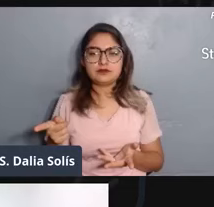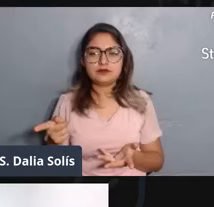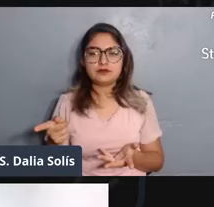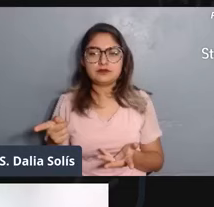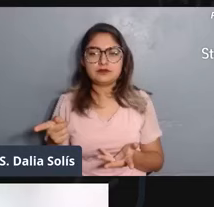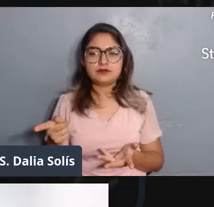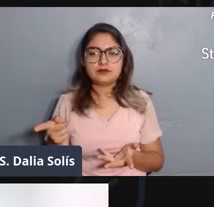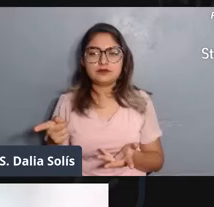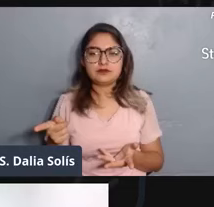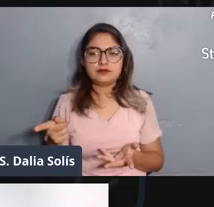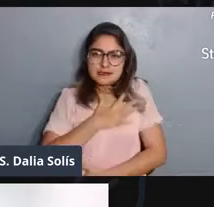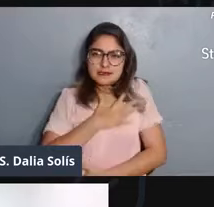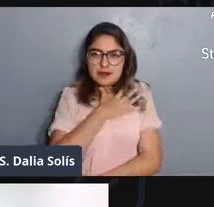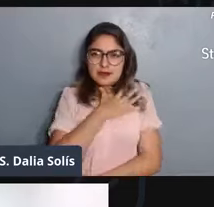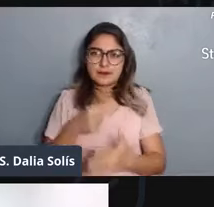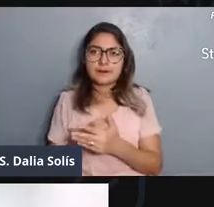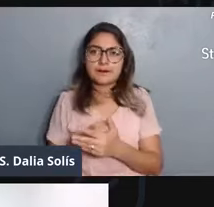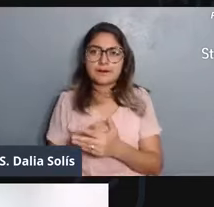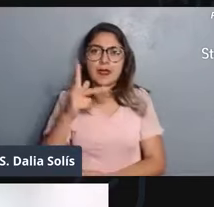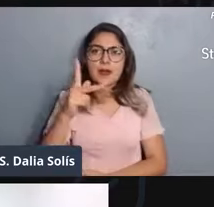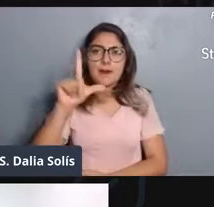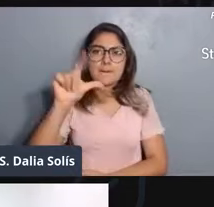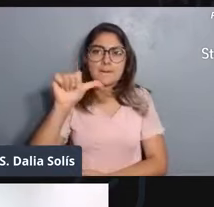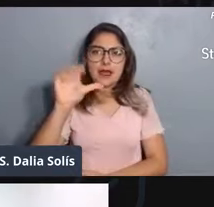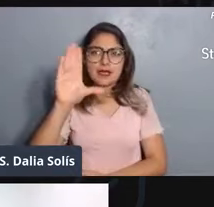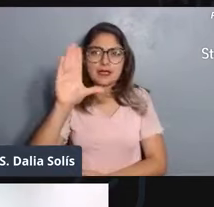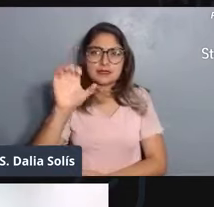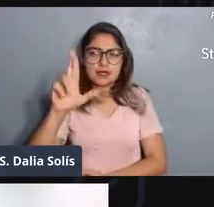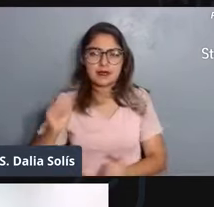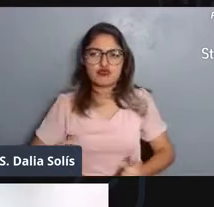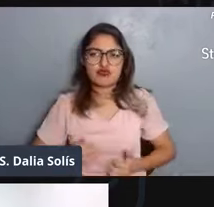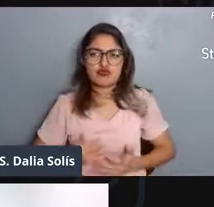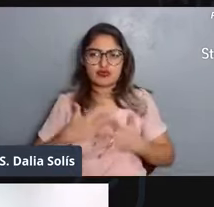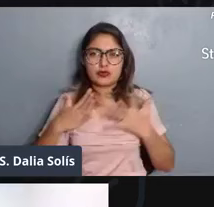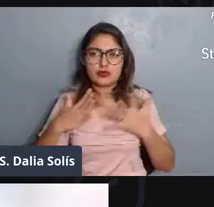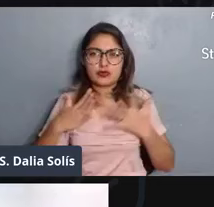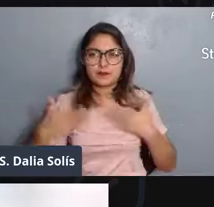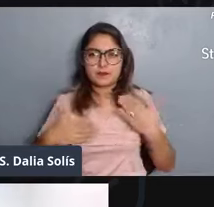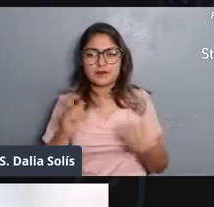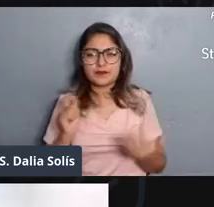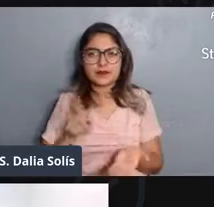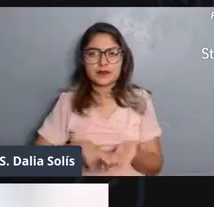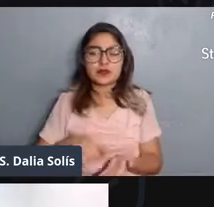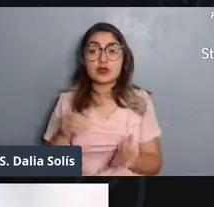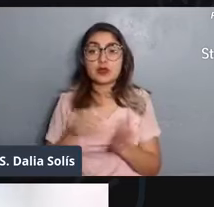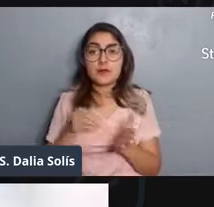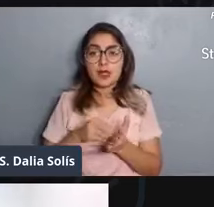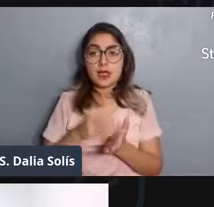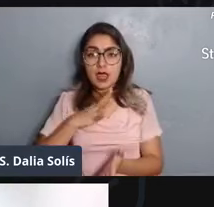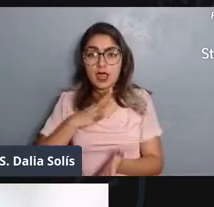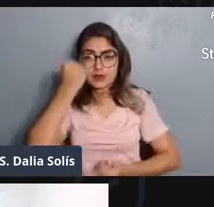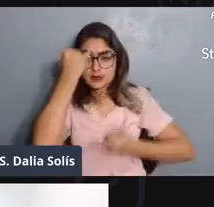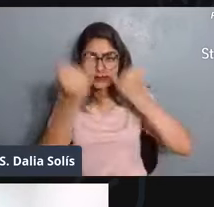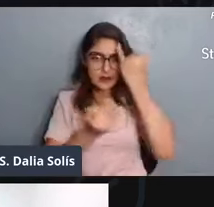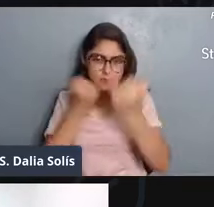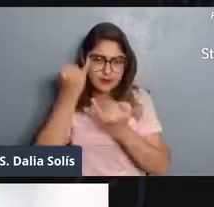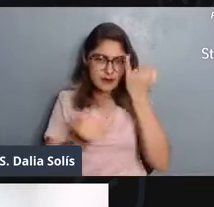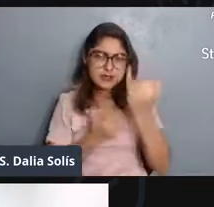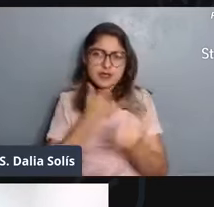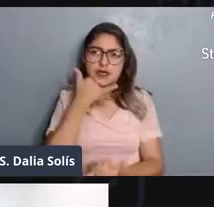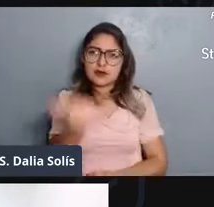muy, muy todavía con prejuicios, todavía con no, solo hay ciertas etapas de la vida que tienes que